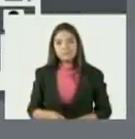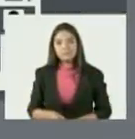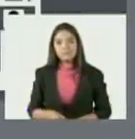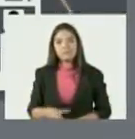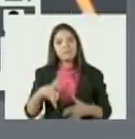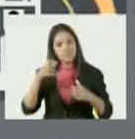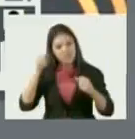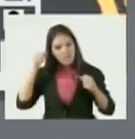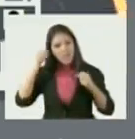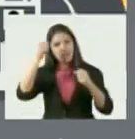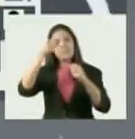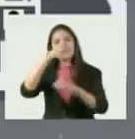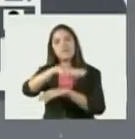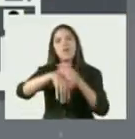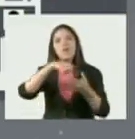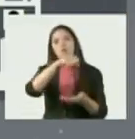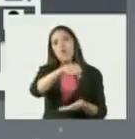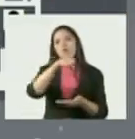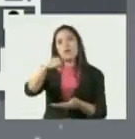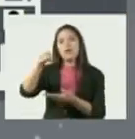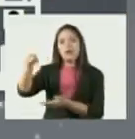¡Que vivan los CLAP!